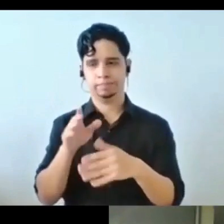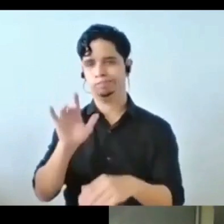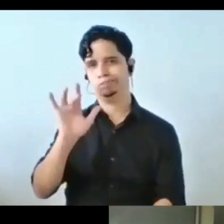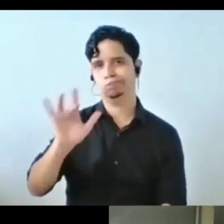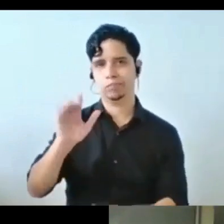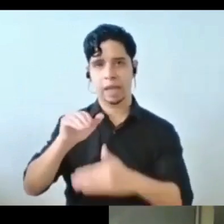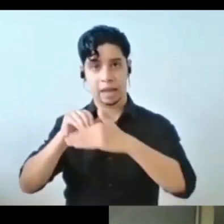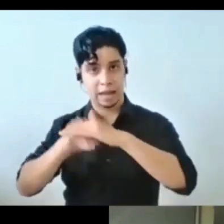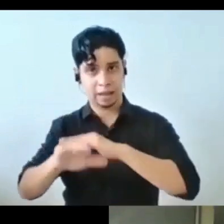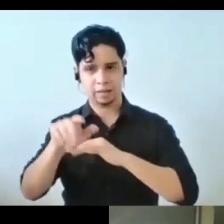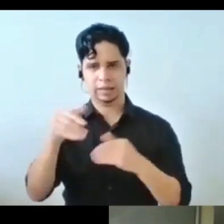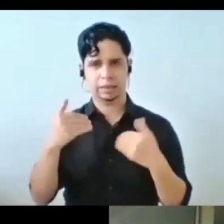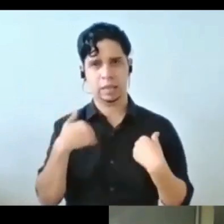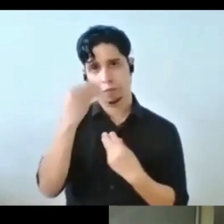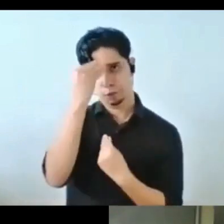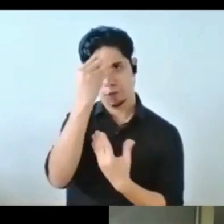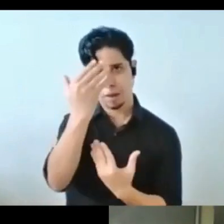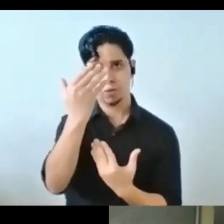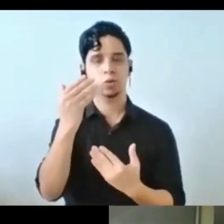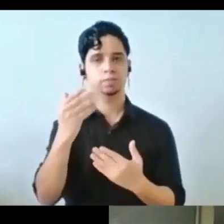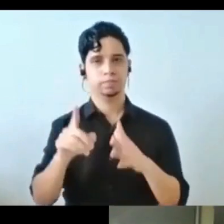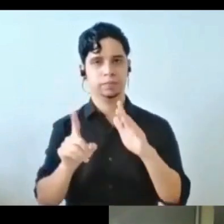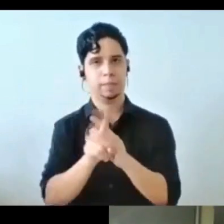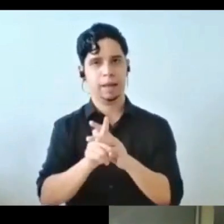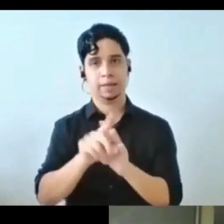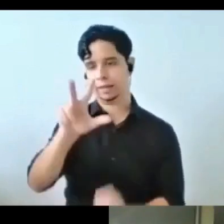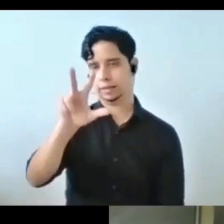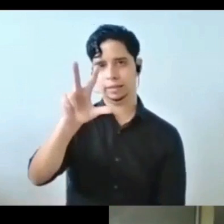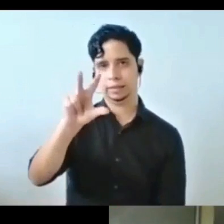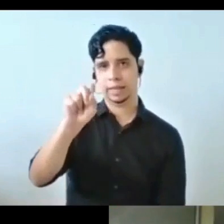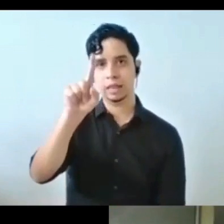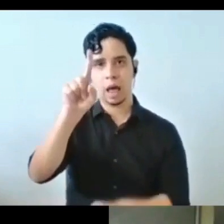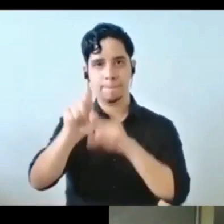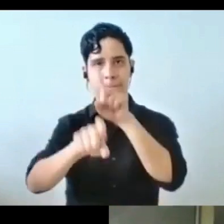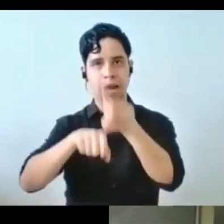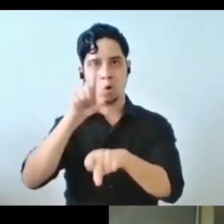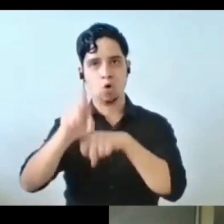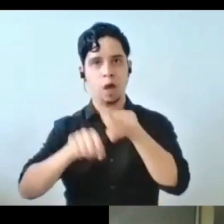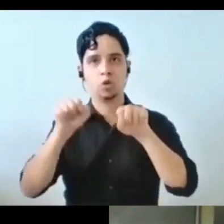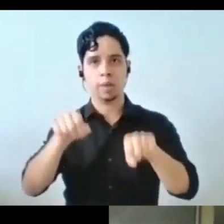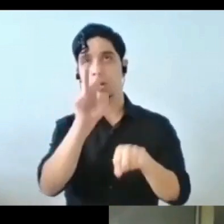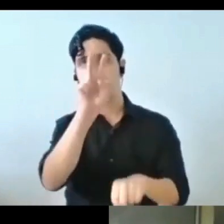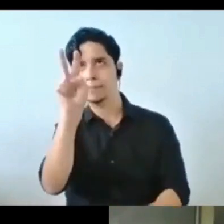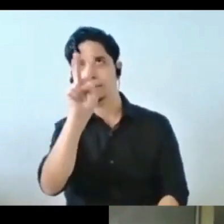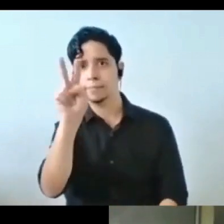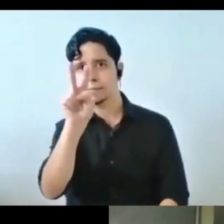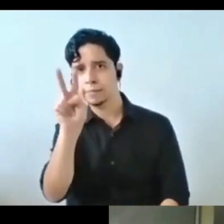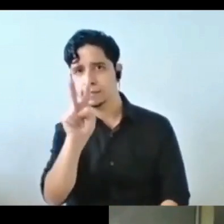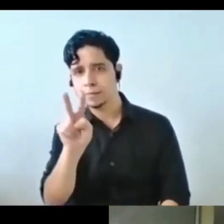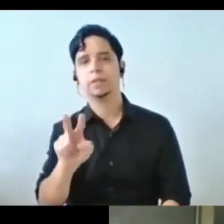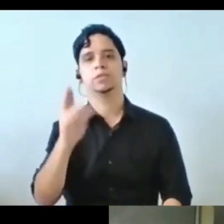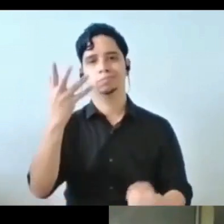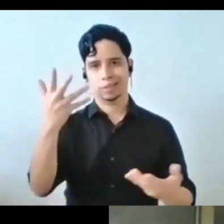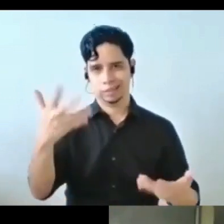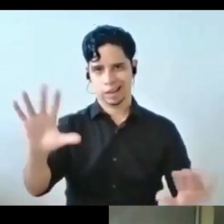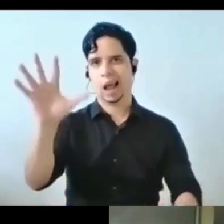una información que tiene como 30 preguntas frecuentes. Sí. Y ahí usted puede leerlo todo y ahí ya